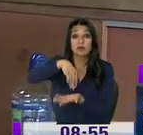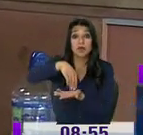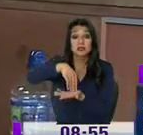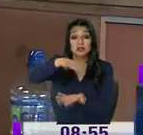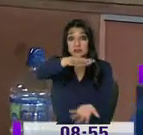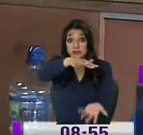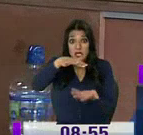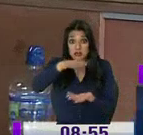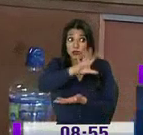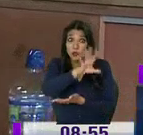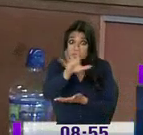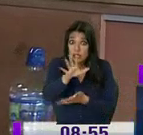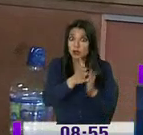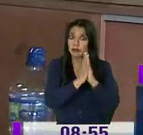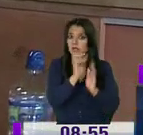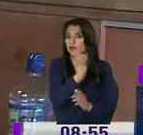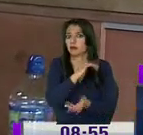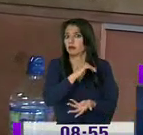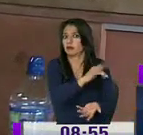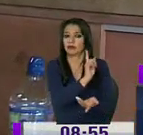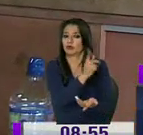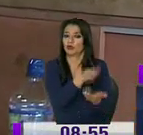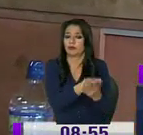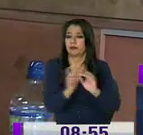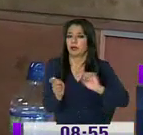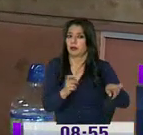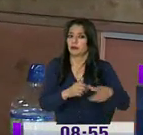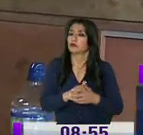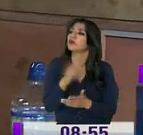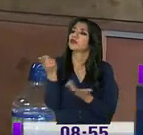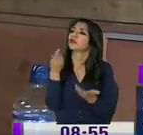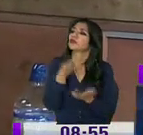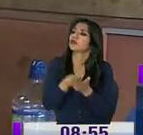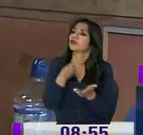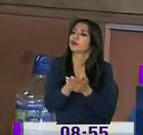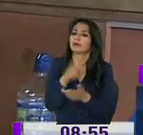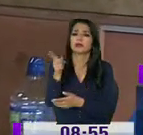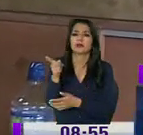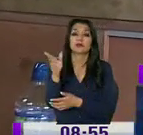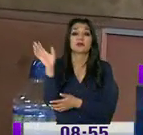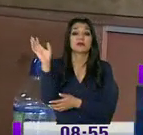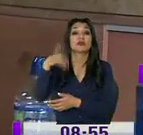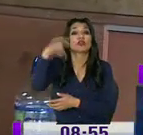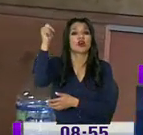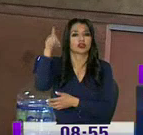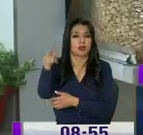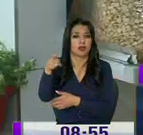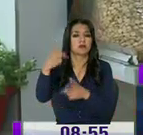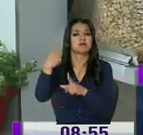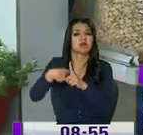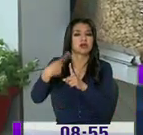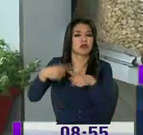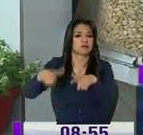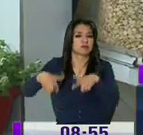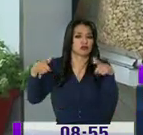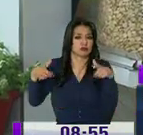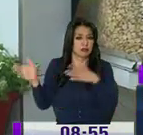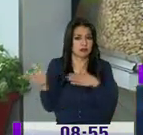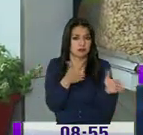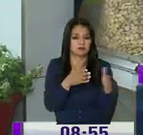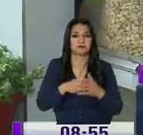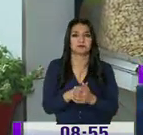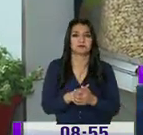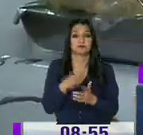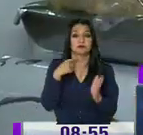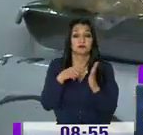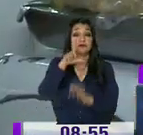Del machache 55 me pidió, por eso no podía traer yo. Del norte, del mayorista. En tanto, otros productos como el